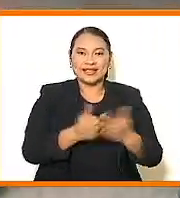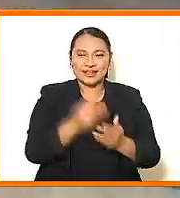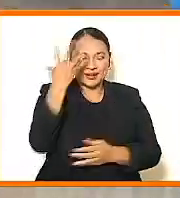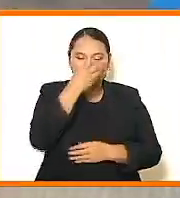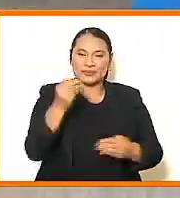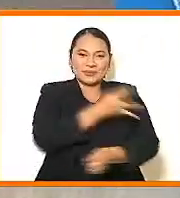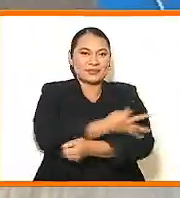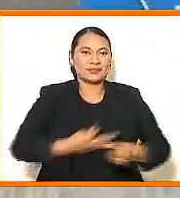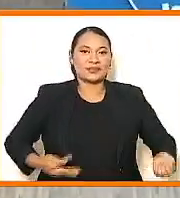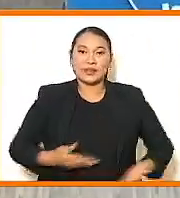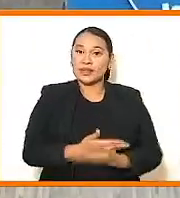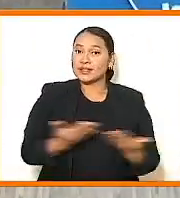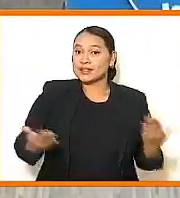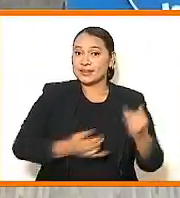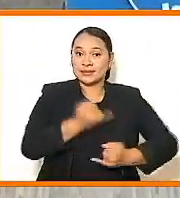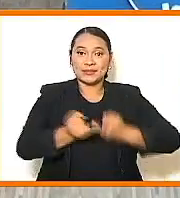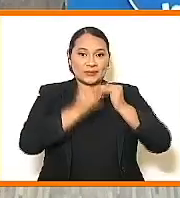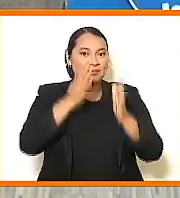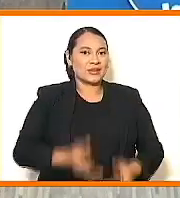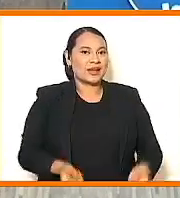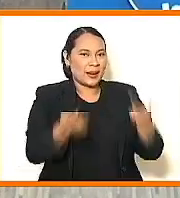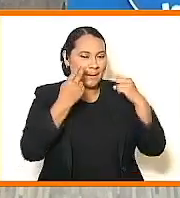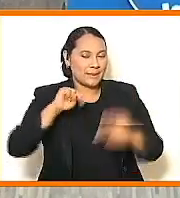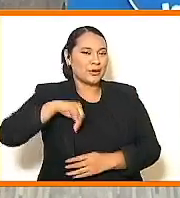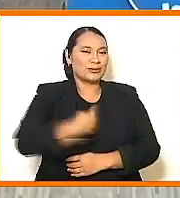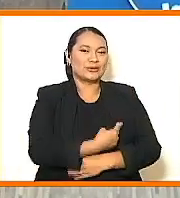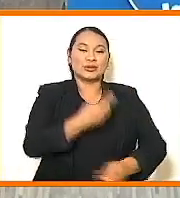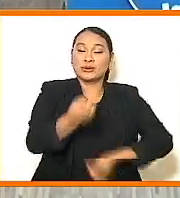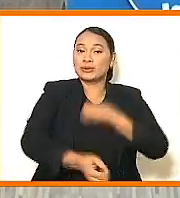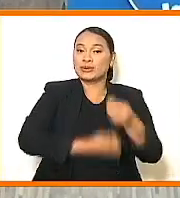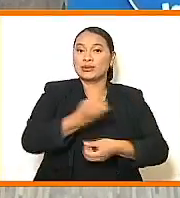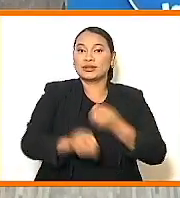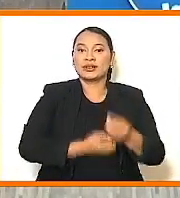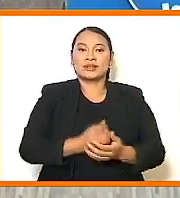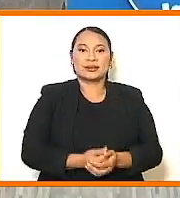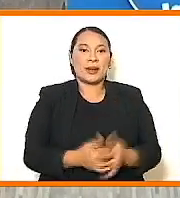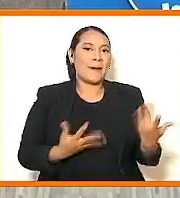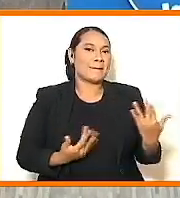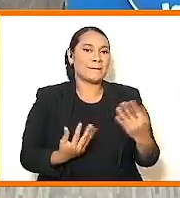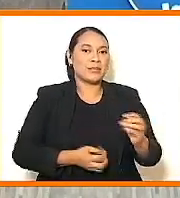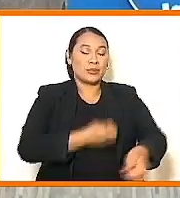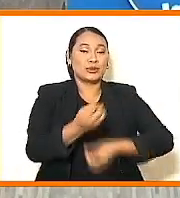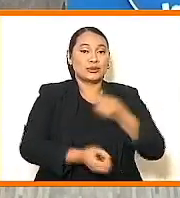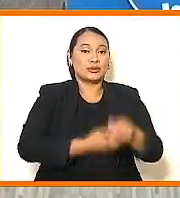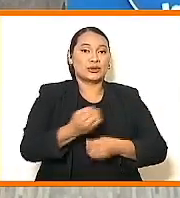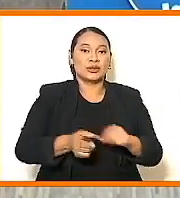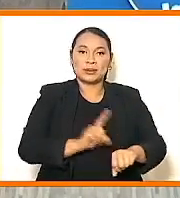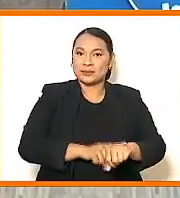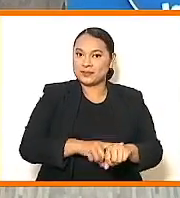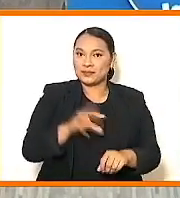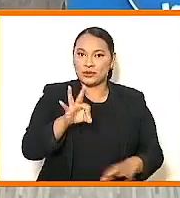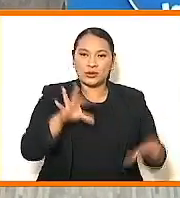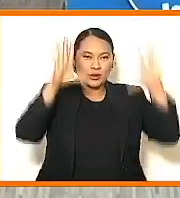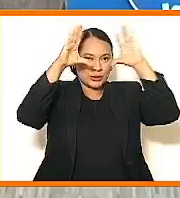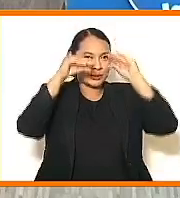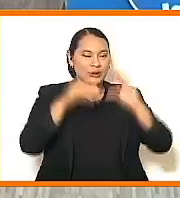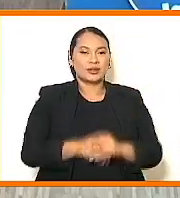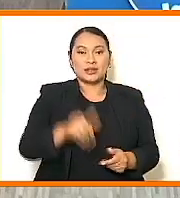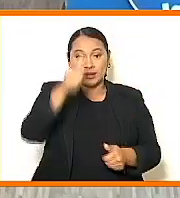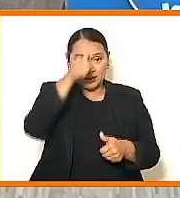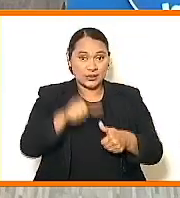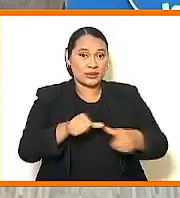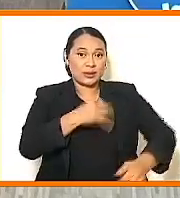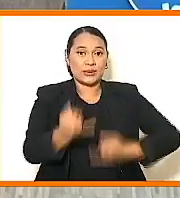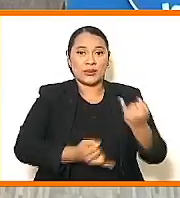una linda tarde a todos esos jugadores que han sintonizado nuestro sorteo. Y los esperamos en nuestro sorteo de las 9 en punto de la noche. Y